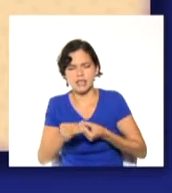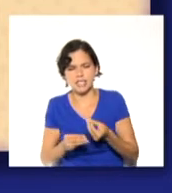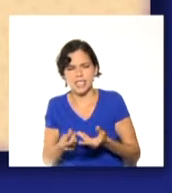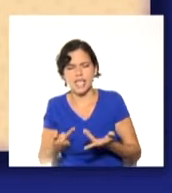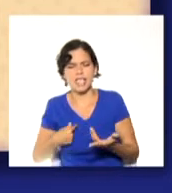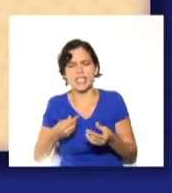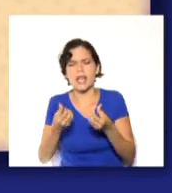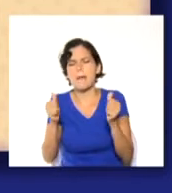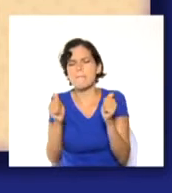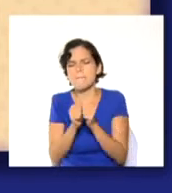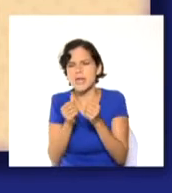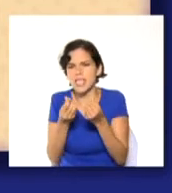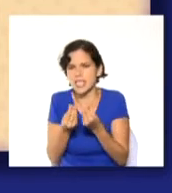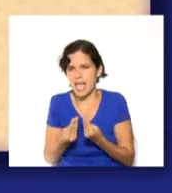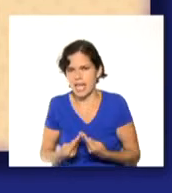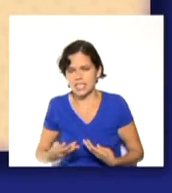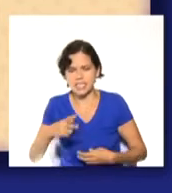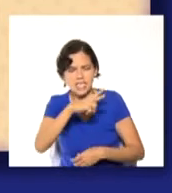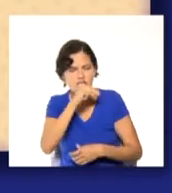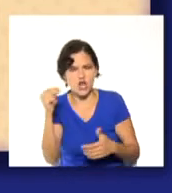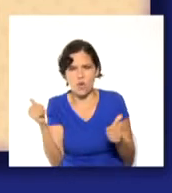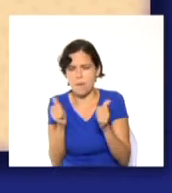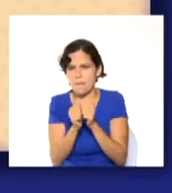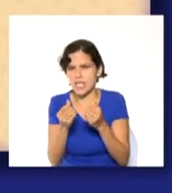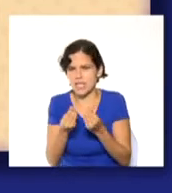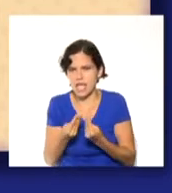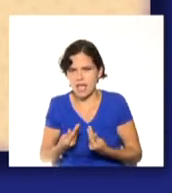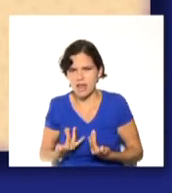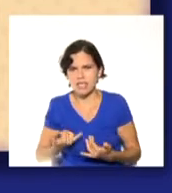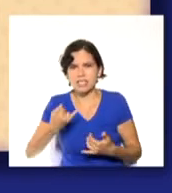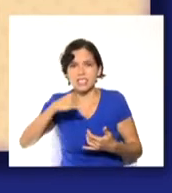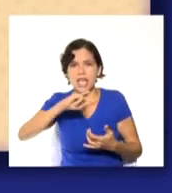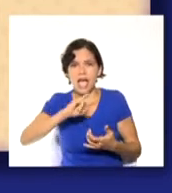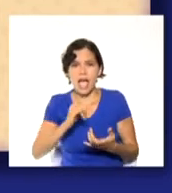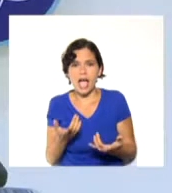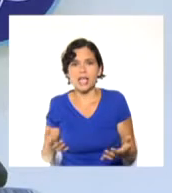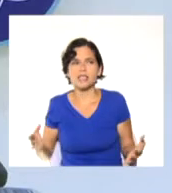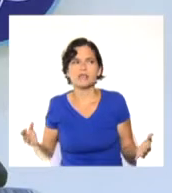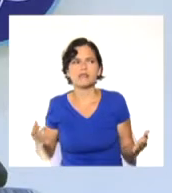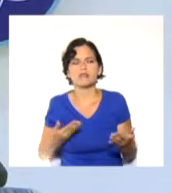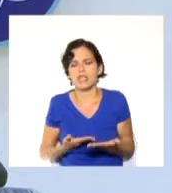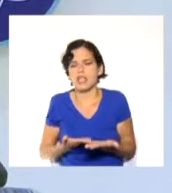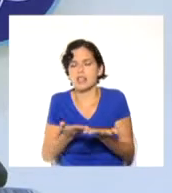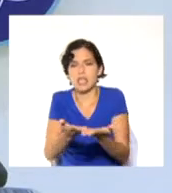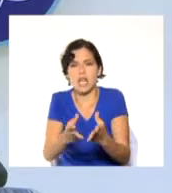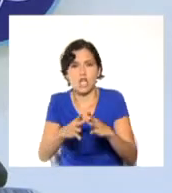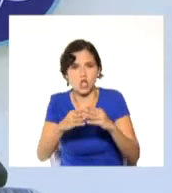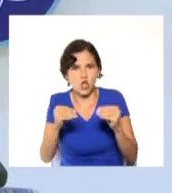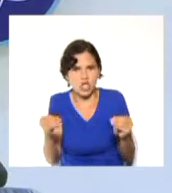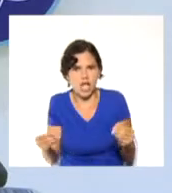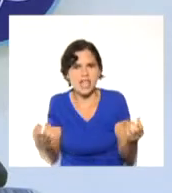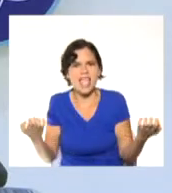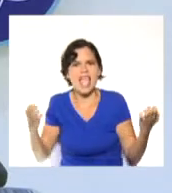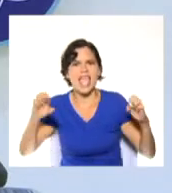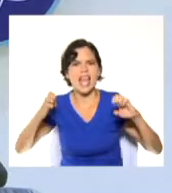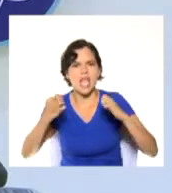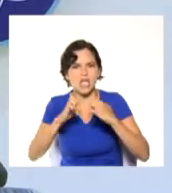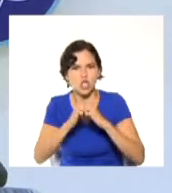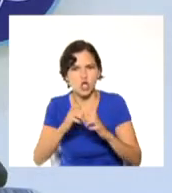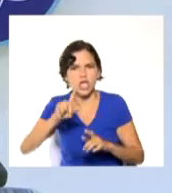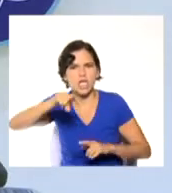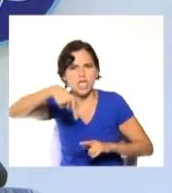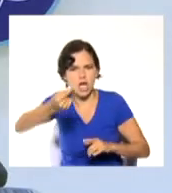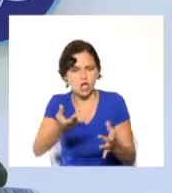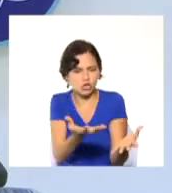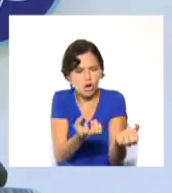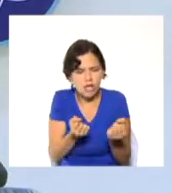enlace iónico, hay transferencia total de electrones y el otro acepta los electrones y se